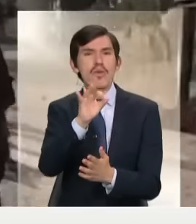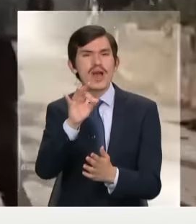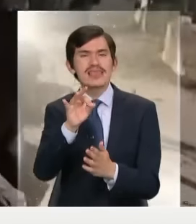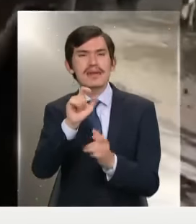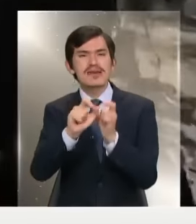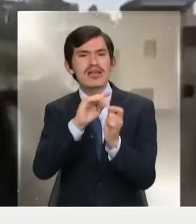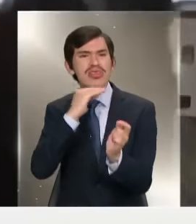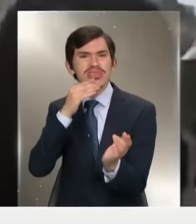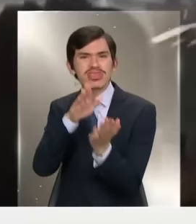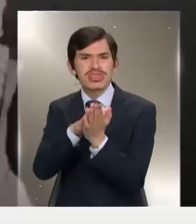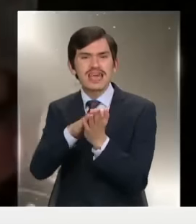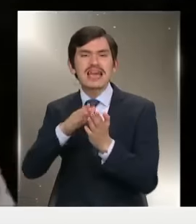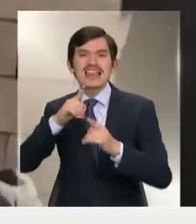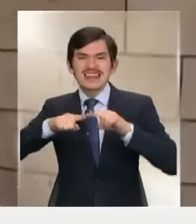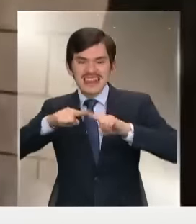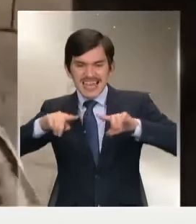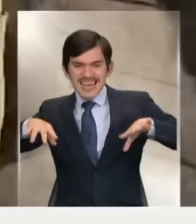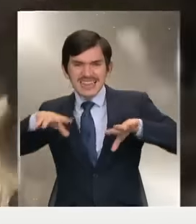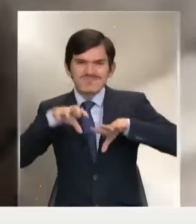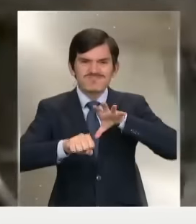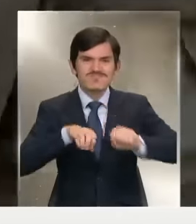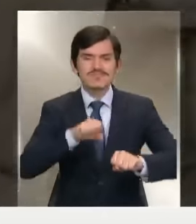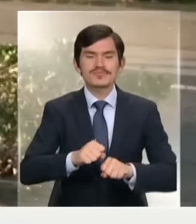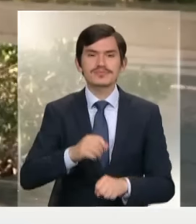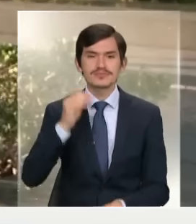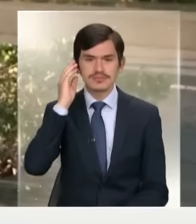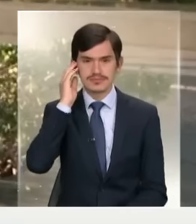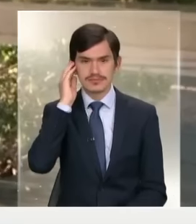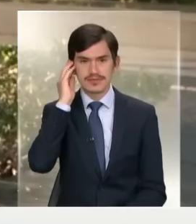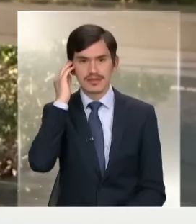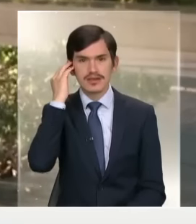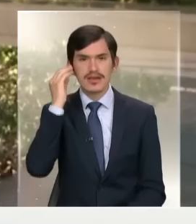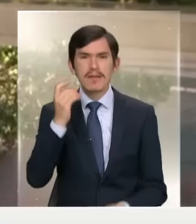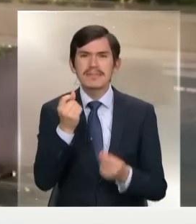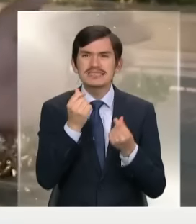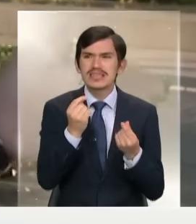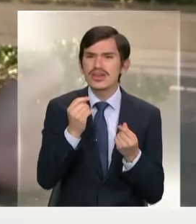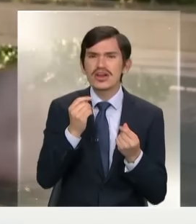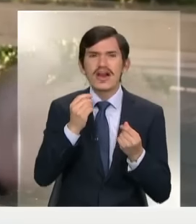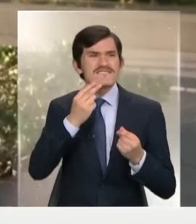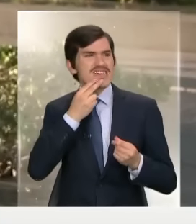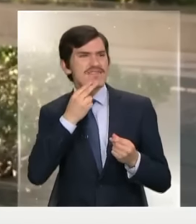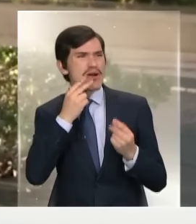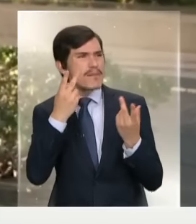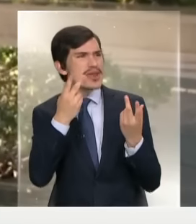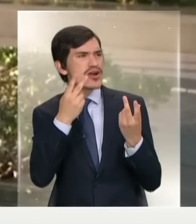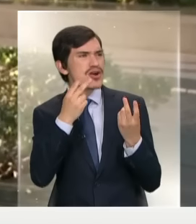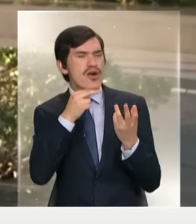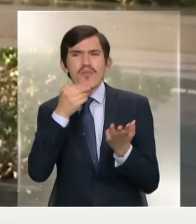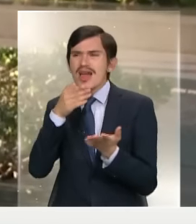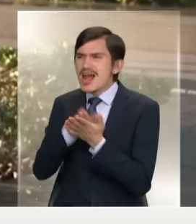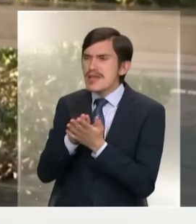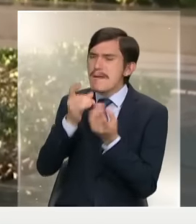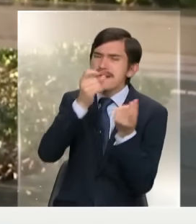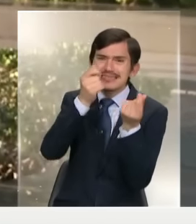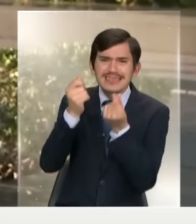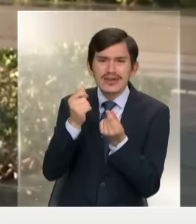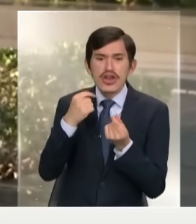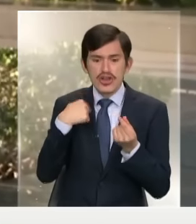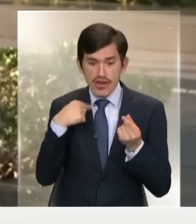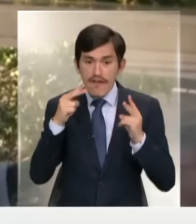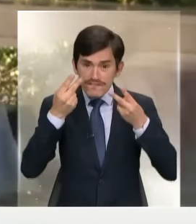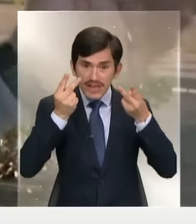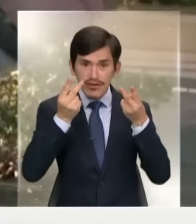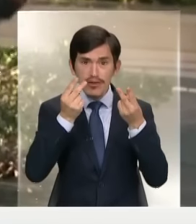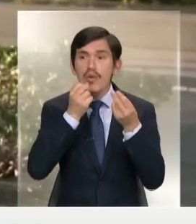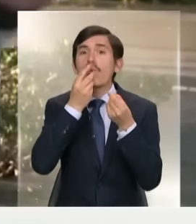en su operación terrestre. Es como si estuvieras vivo, pero no lo estuvieras. Estamos vivos, pero no sabemos por cuánto